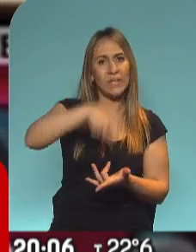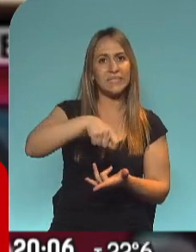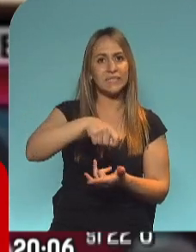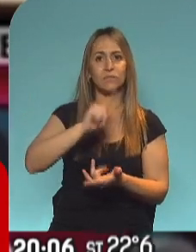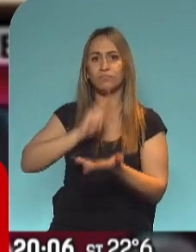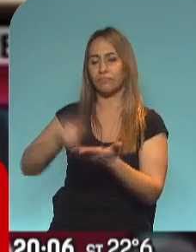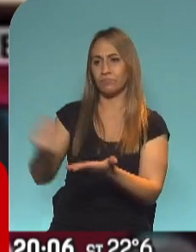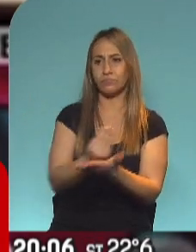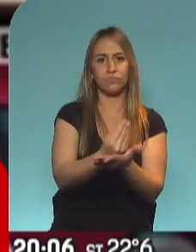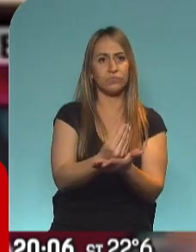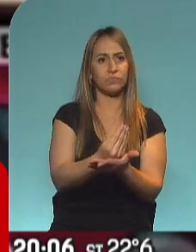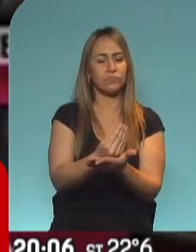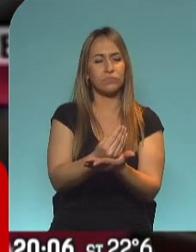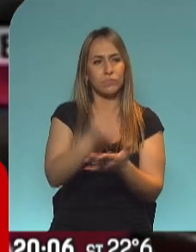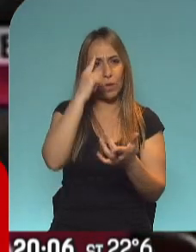Rosenkrantz?